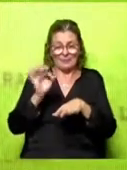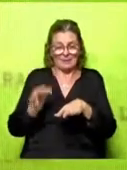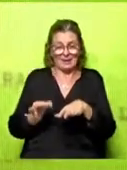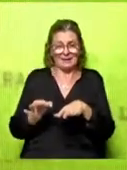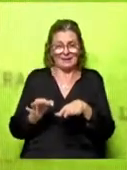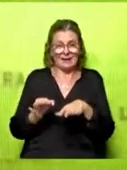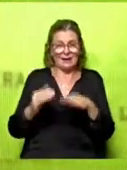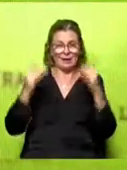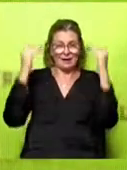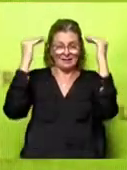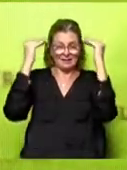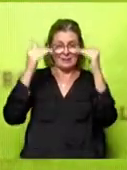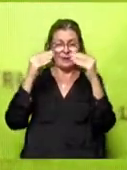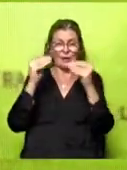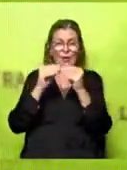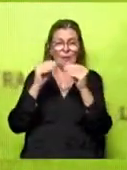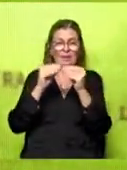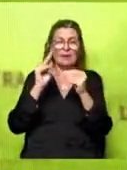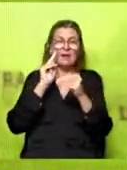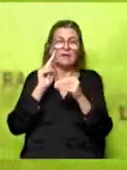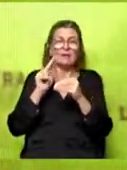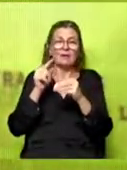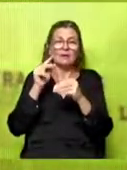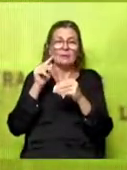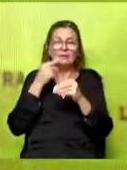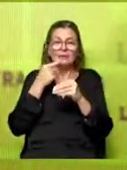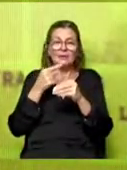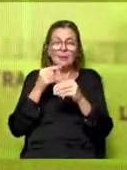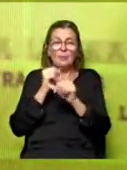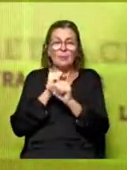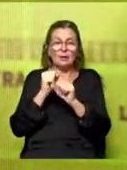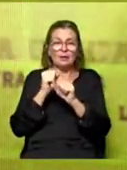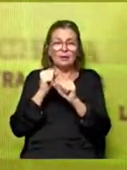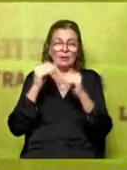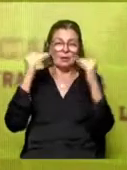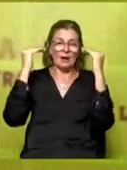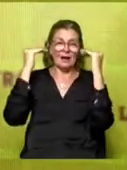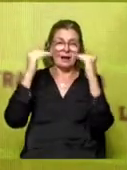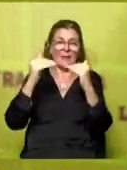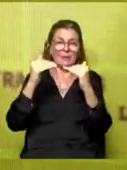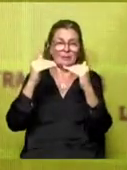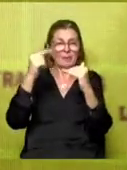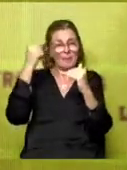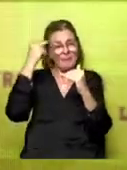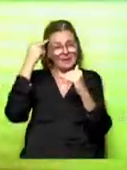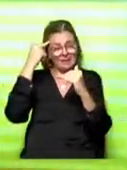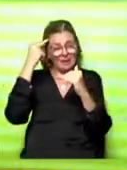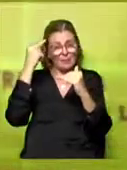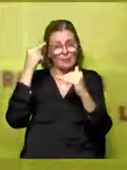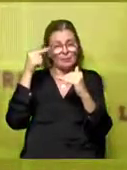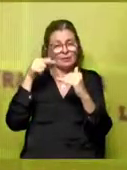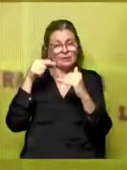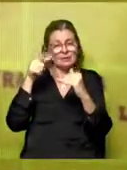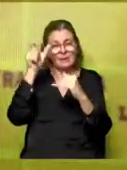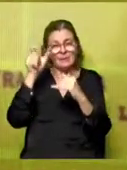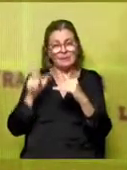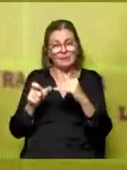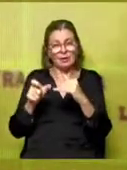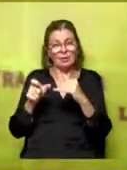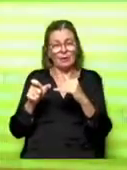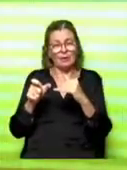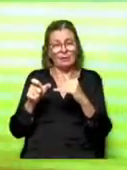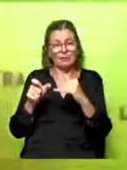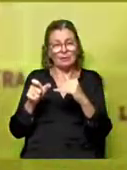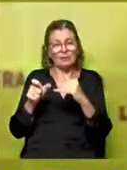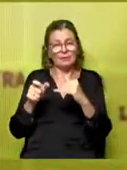la chapa. Entonces la compañera cada vez que la veo me dice si puedo conseguir unas chapas, aunque sea, ¿no? Nosotros pensamos que si las personas tuvieran una renta,